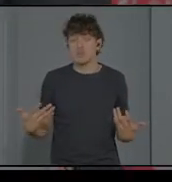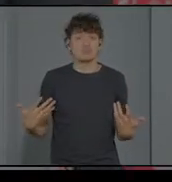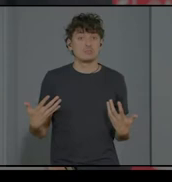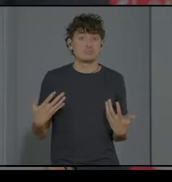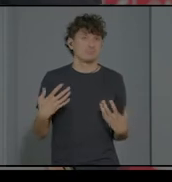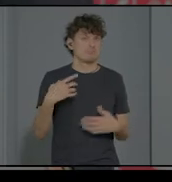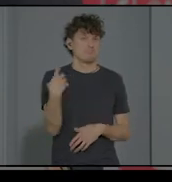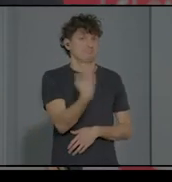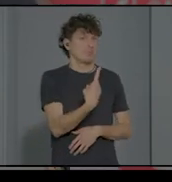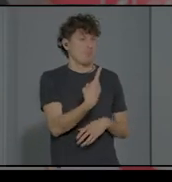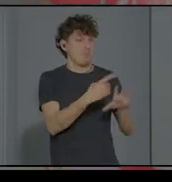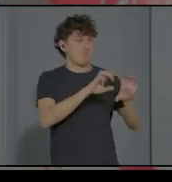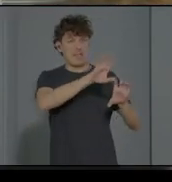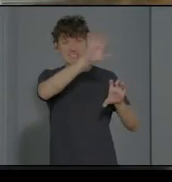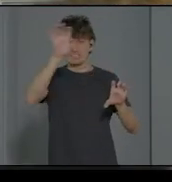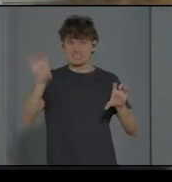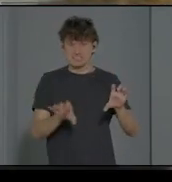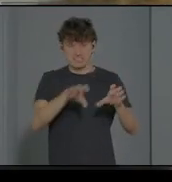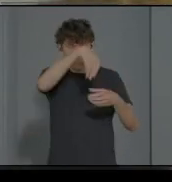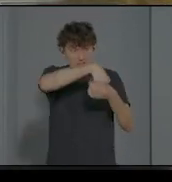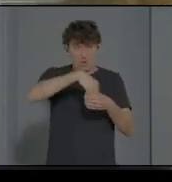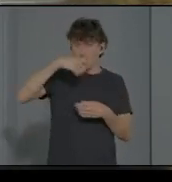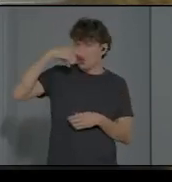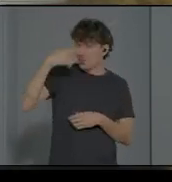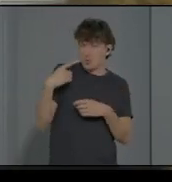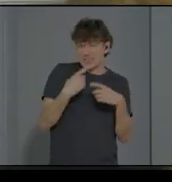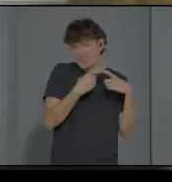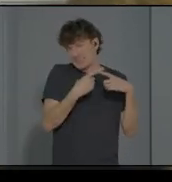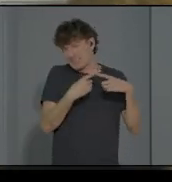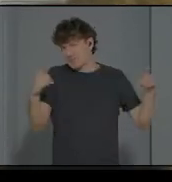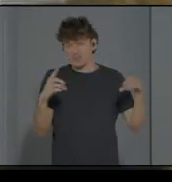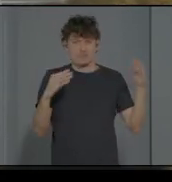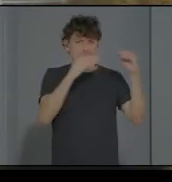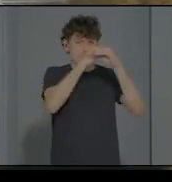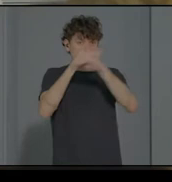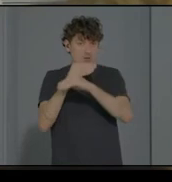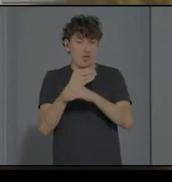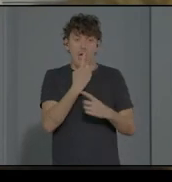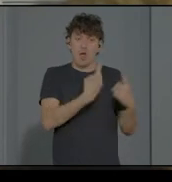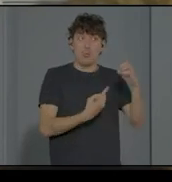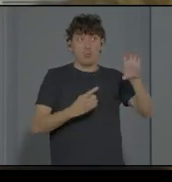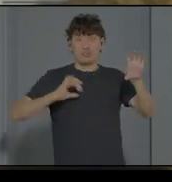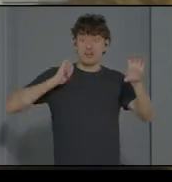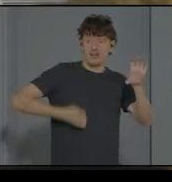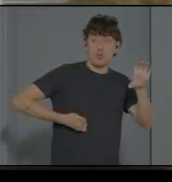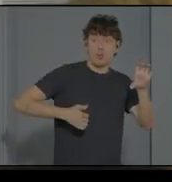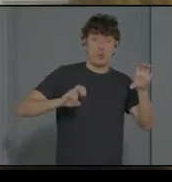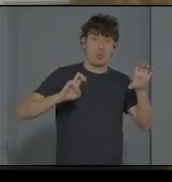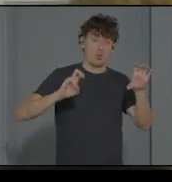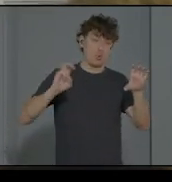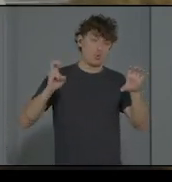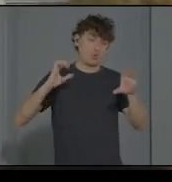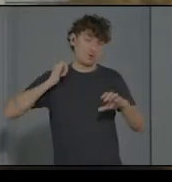trasfondo cultural muy diferente. Hay naciones más ricas y otras menos, y hemos detectado en todas estas